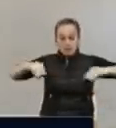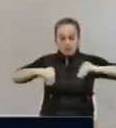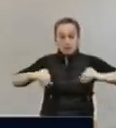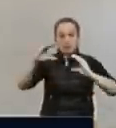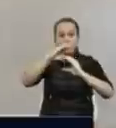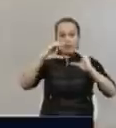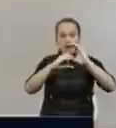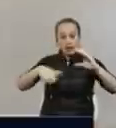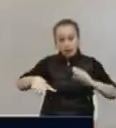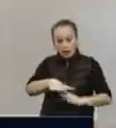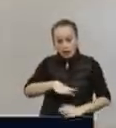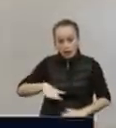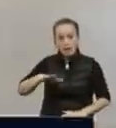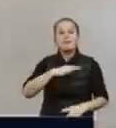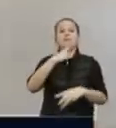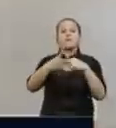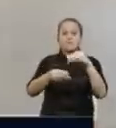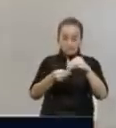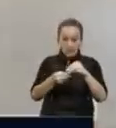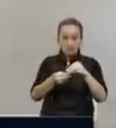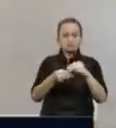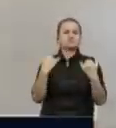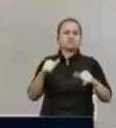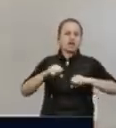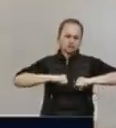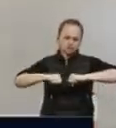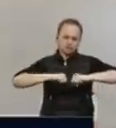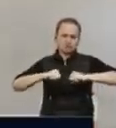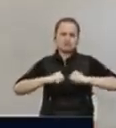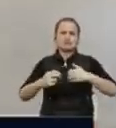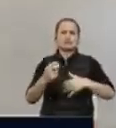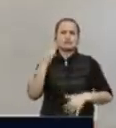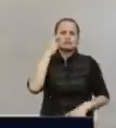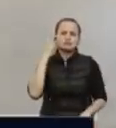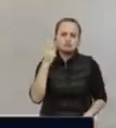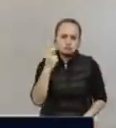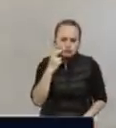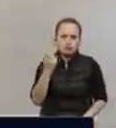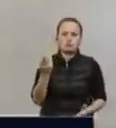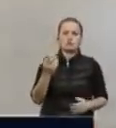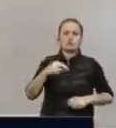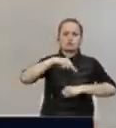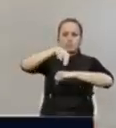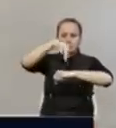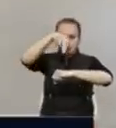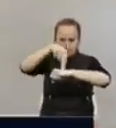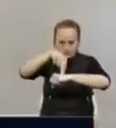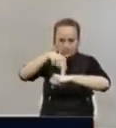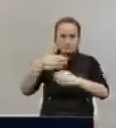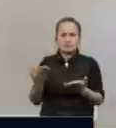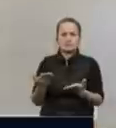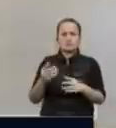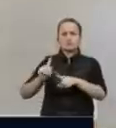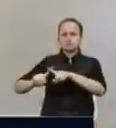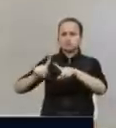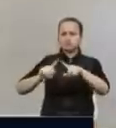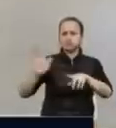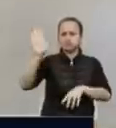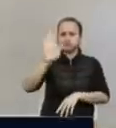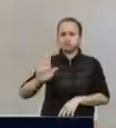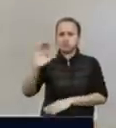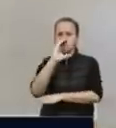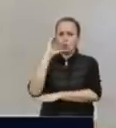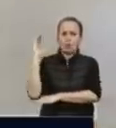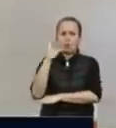Cauca, también lo hemos hecho en el Chocó, en Nariño y otras regiones del